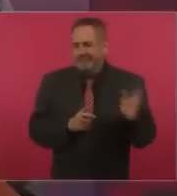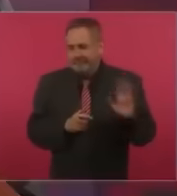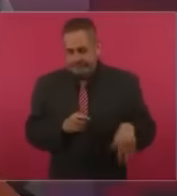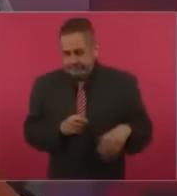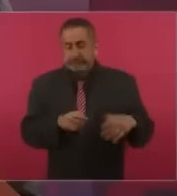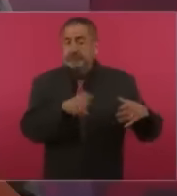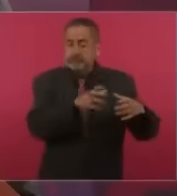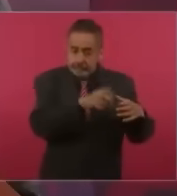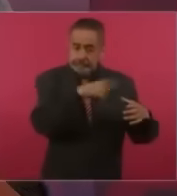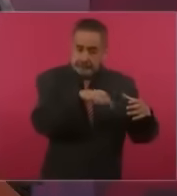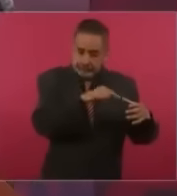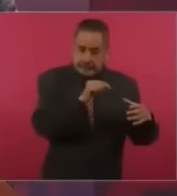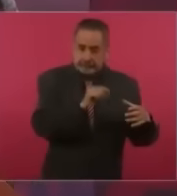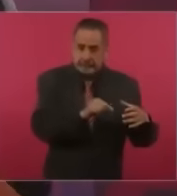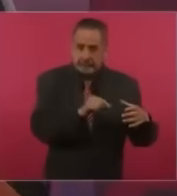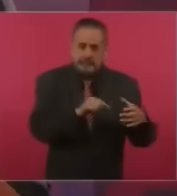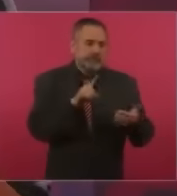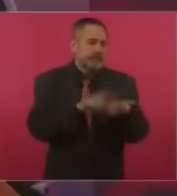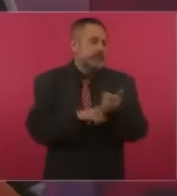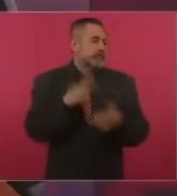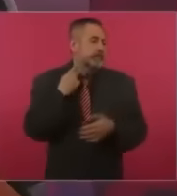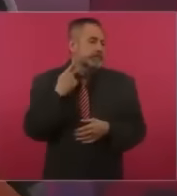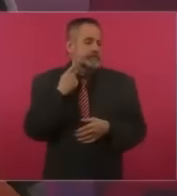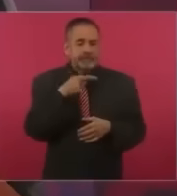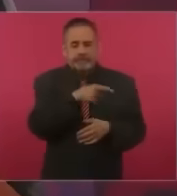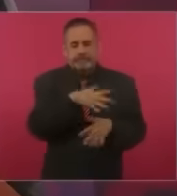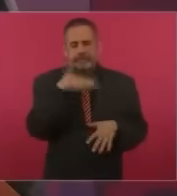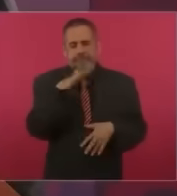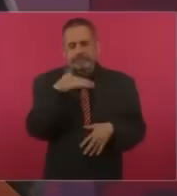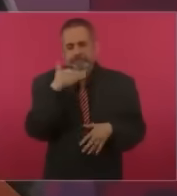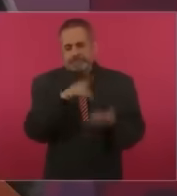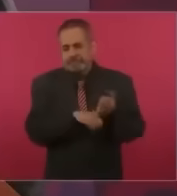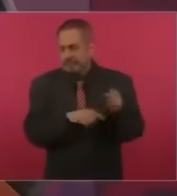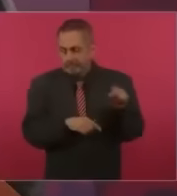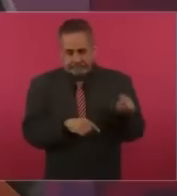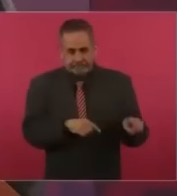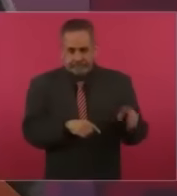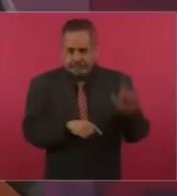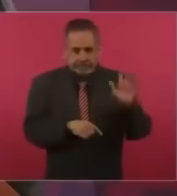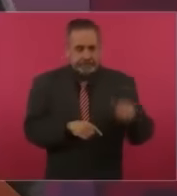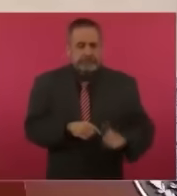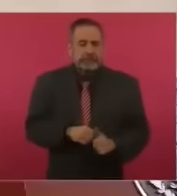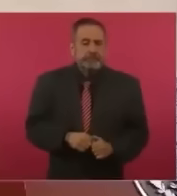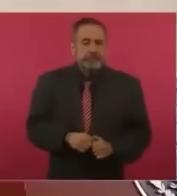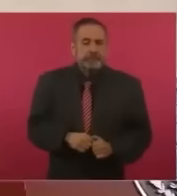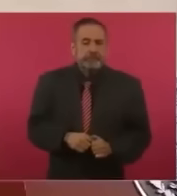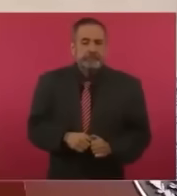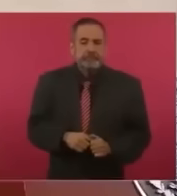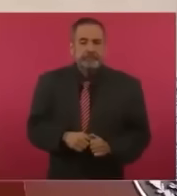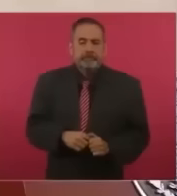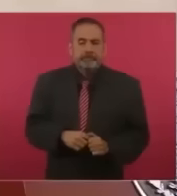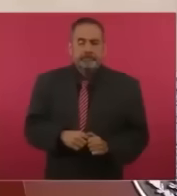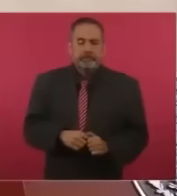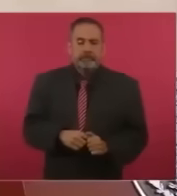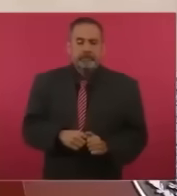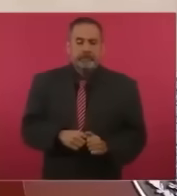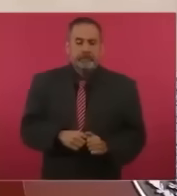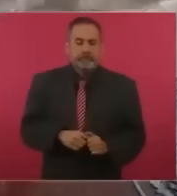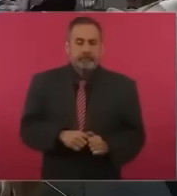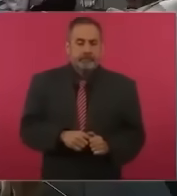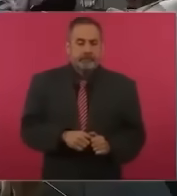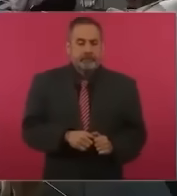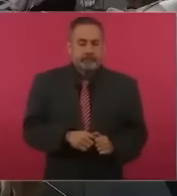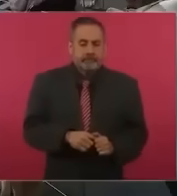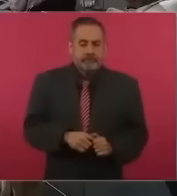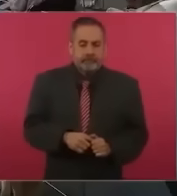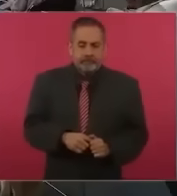están reglamentadas y divididas porque la aspiración es evitar su concentración Y por esa vía el gobierno del capricho El